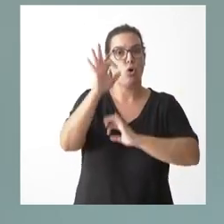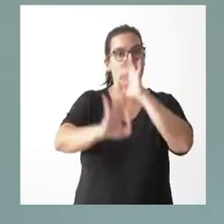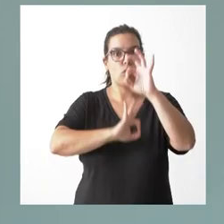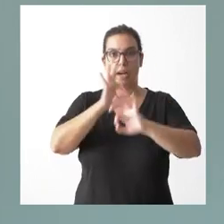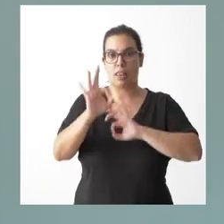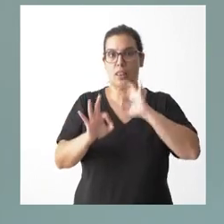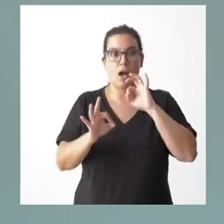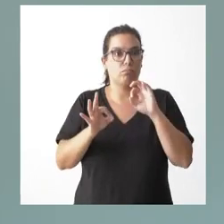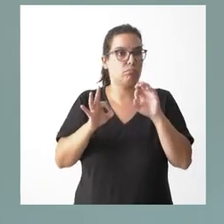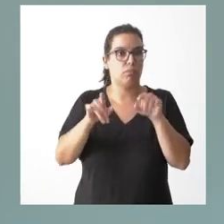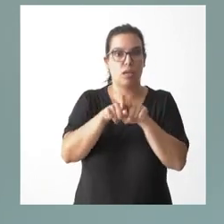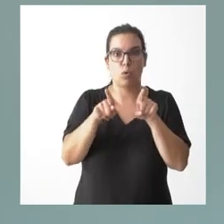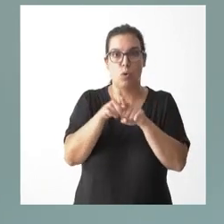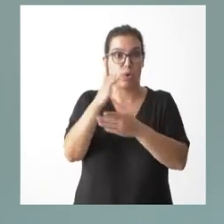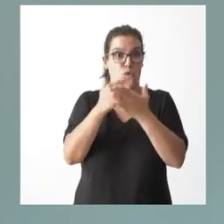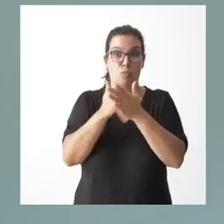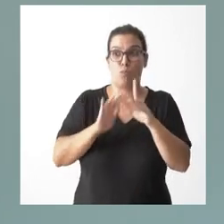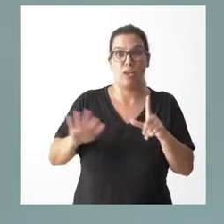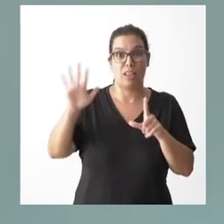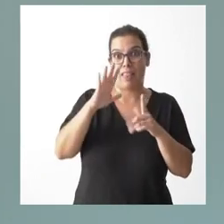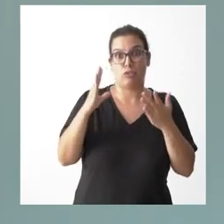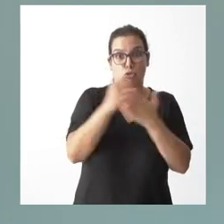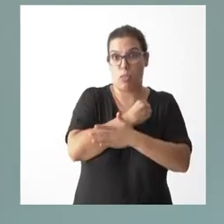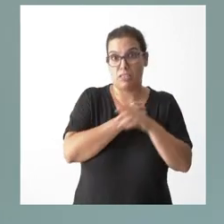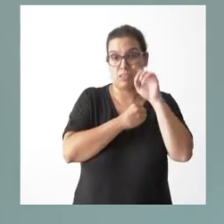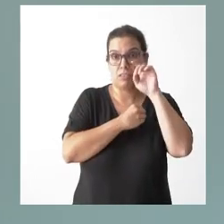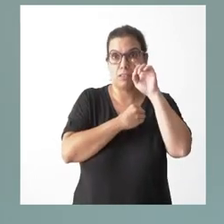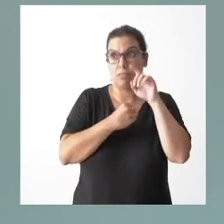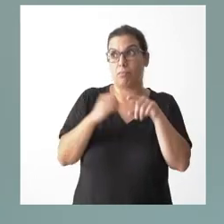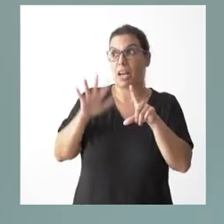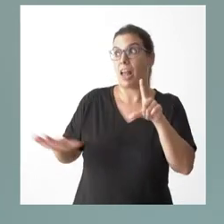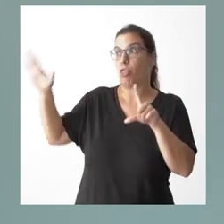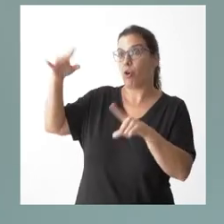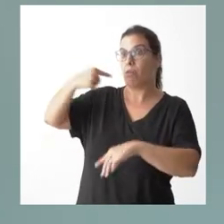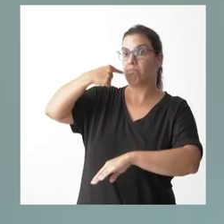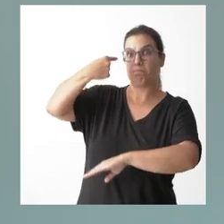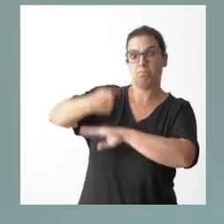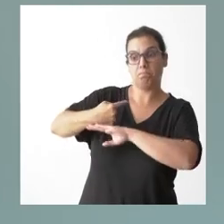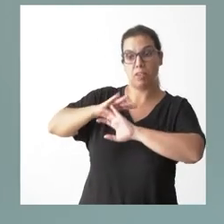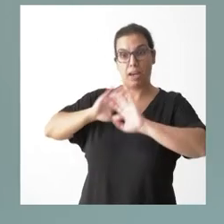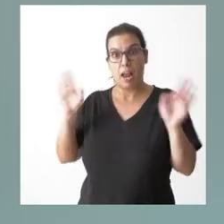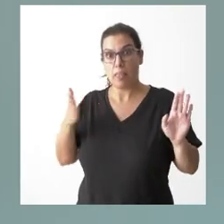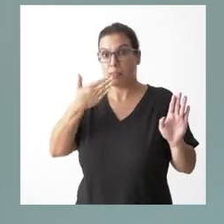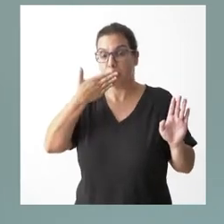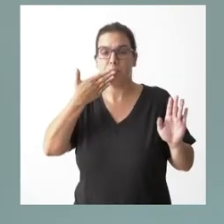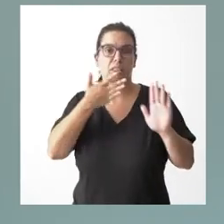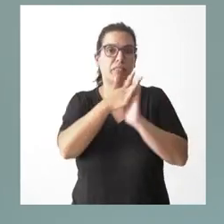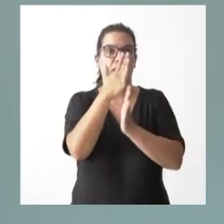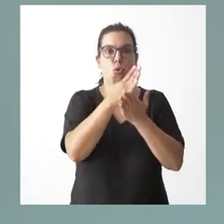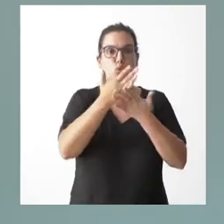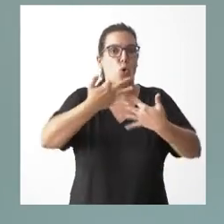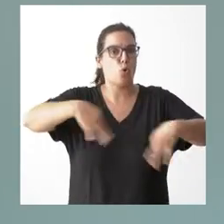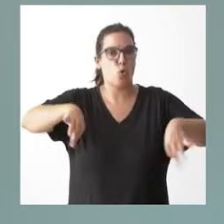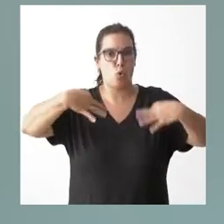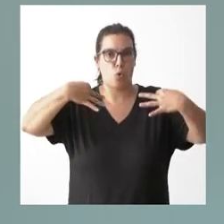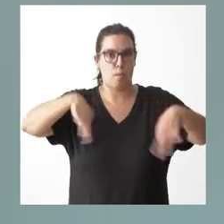planteado en todas las comunidades autónomas, al no haber ninguna indicación a nivel nacional y de las autoridades sanitarias, pues con un curso ordinario